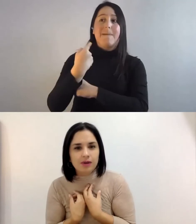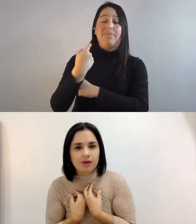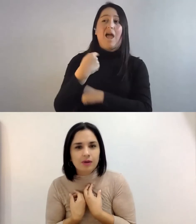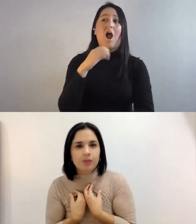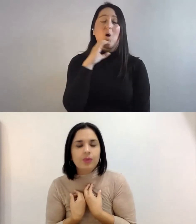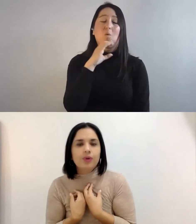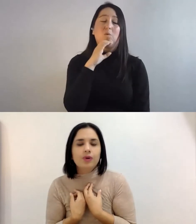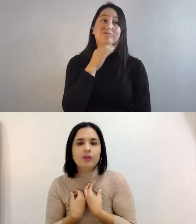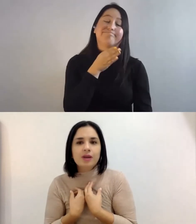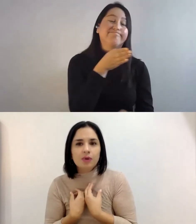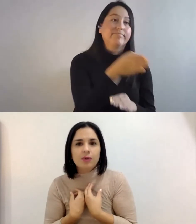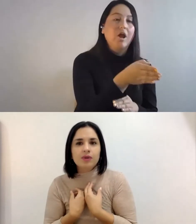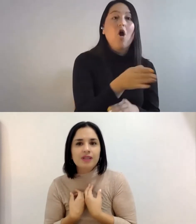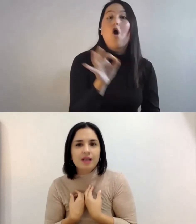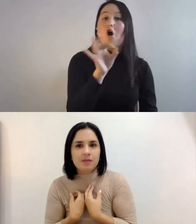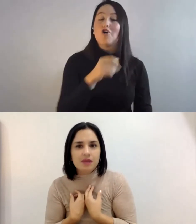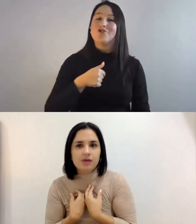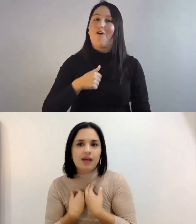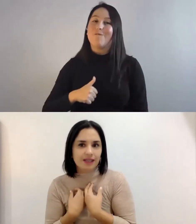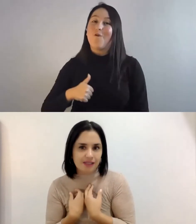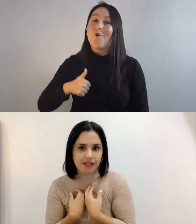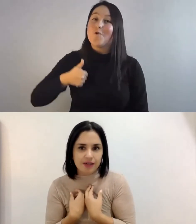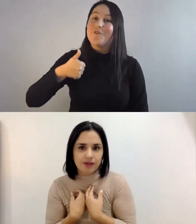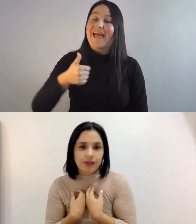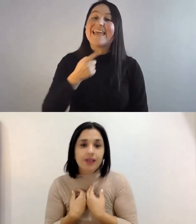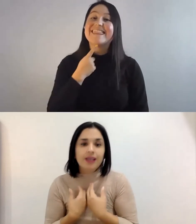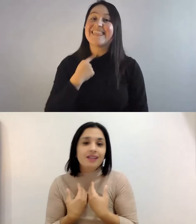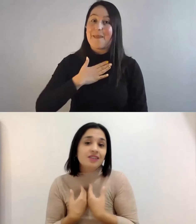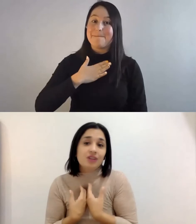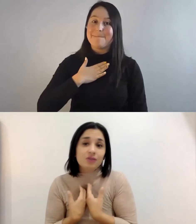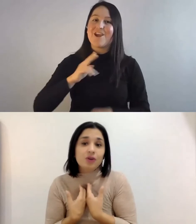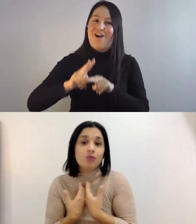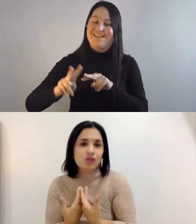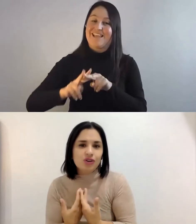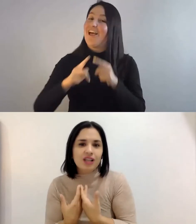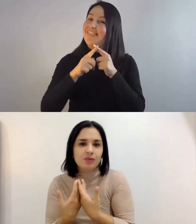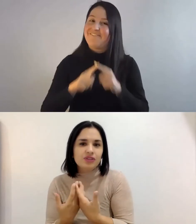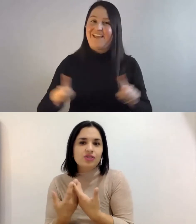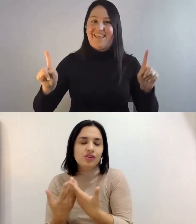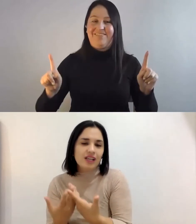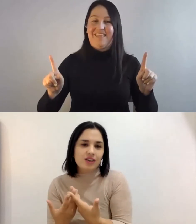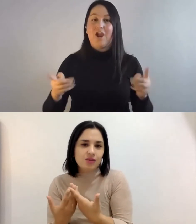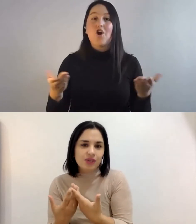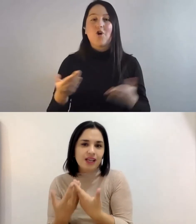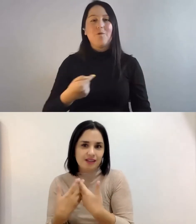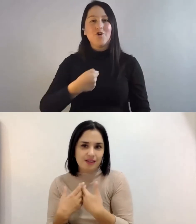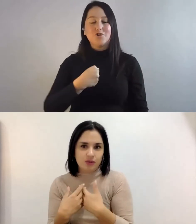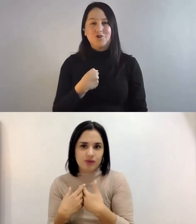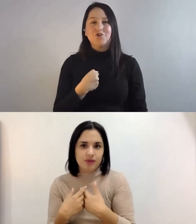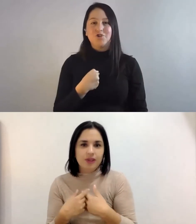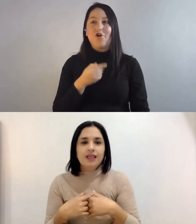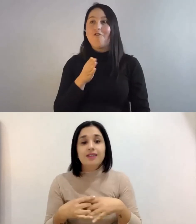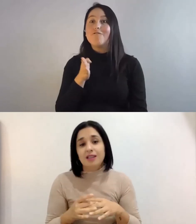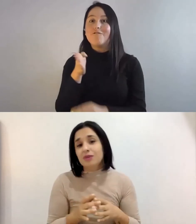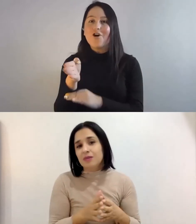inscribo por cuenta propia, por interés mío, a realizarlo. Es distinto la forma como yo, la disposición con la que yo voy a ese